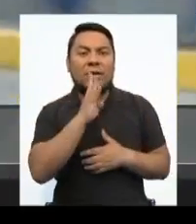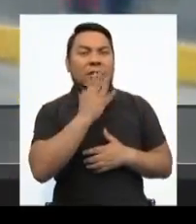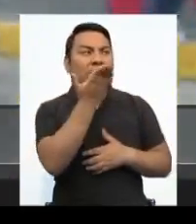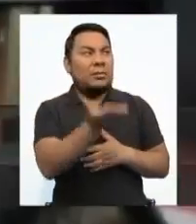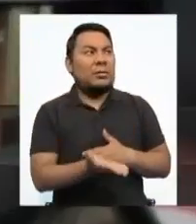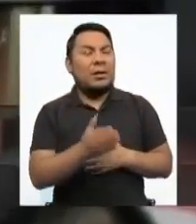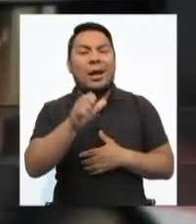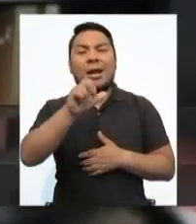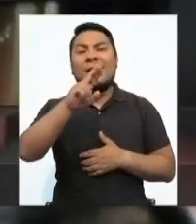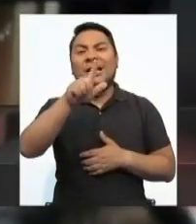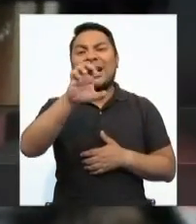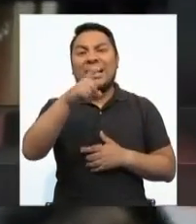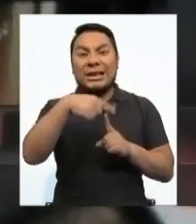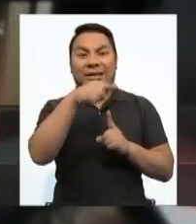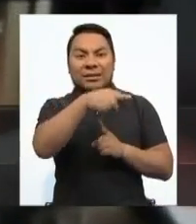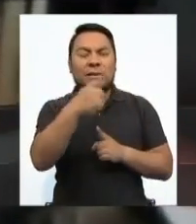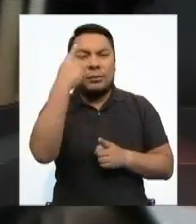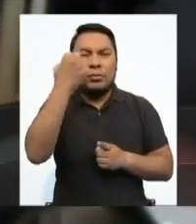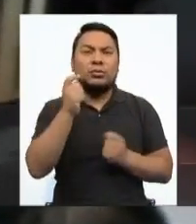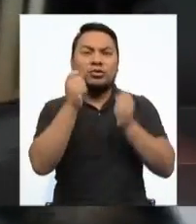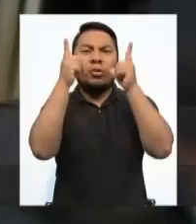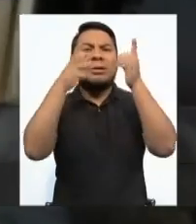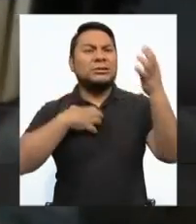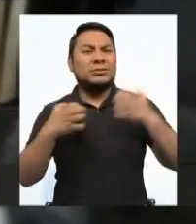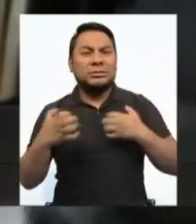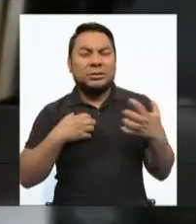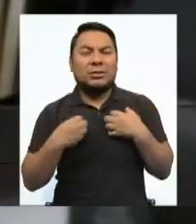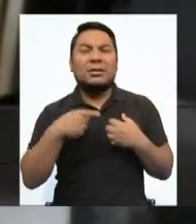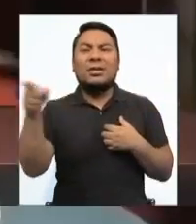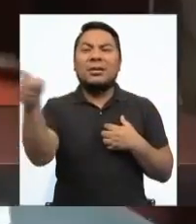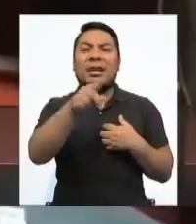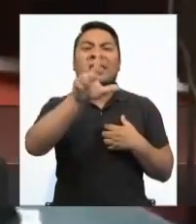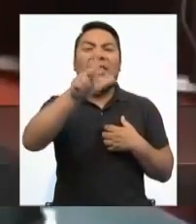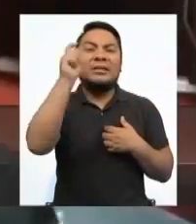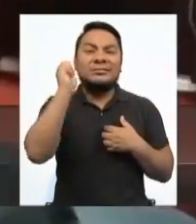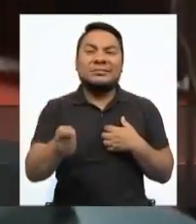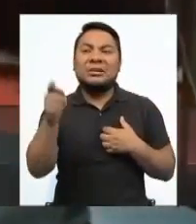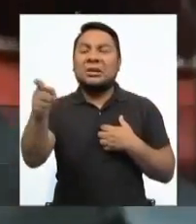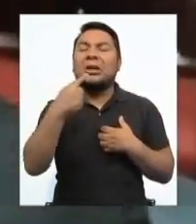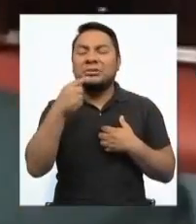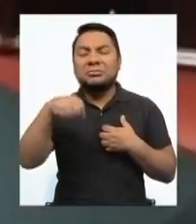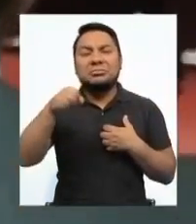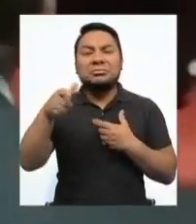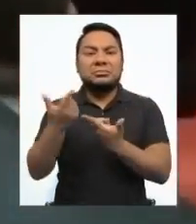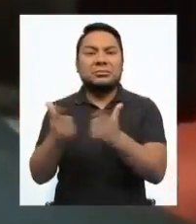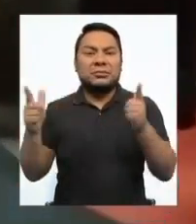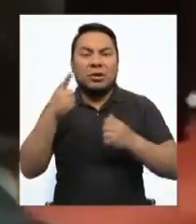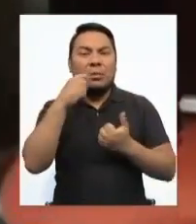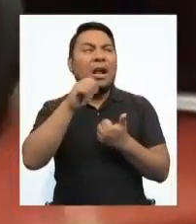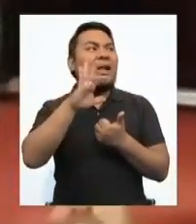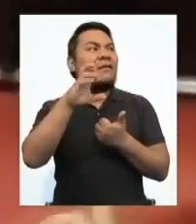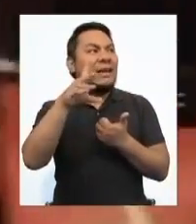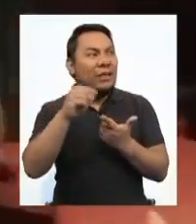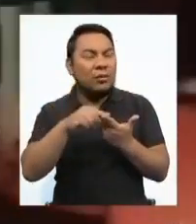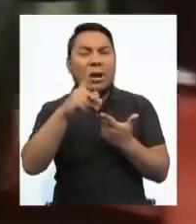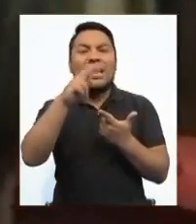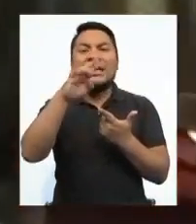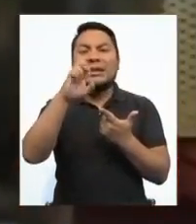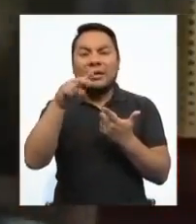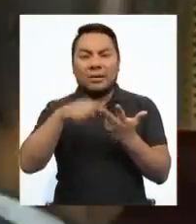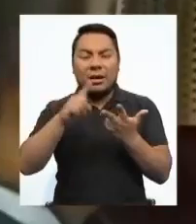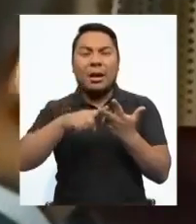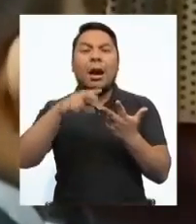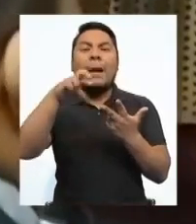Arlet Contreras mostró su indignación ante la decisión de los tres magistrados, Karina Vargas Béjar, Alfredo Barrientos Espilco